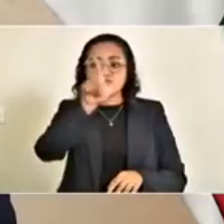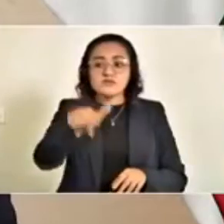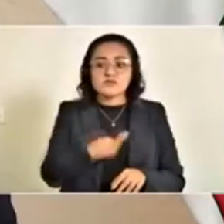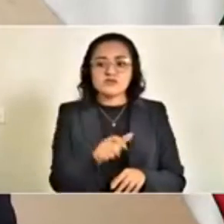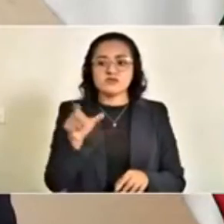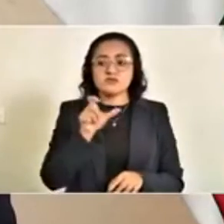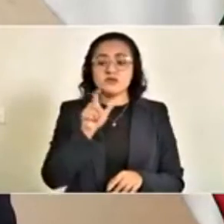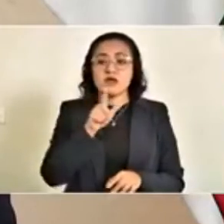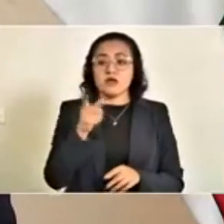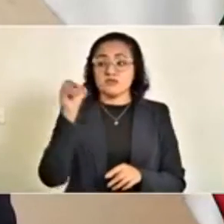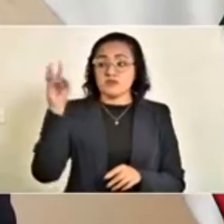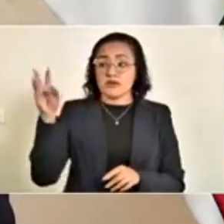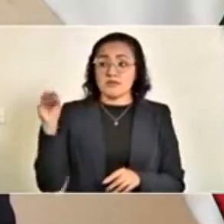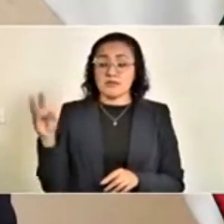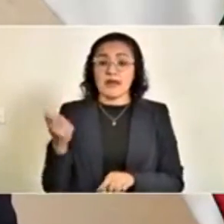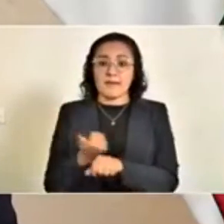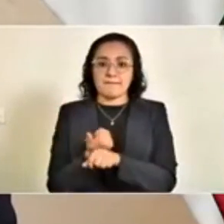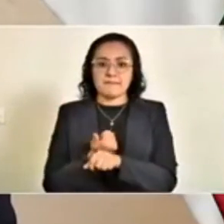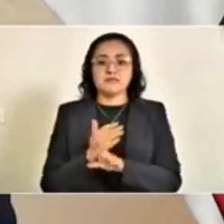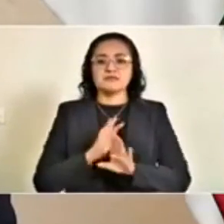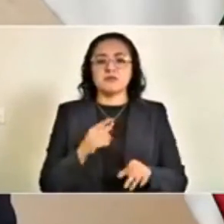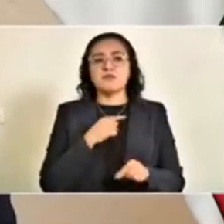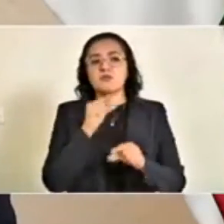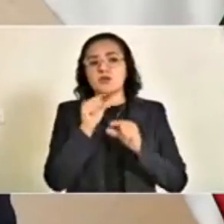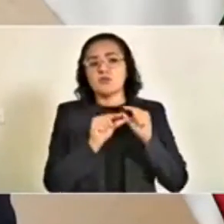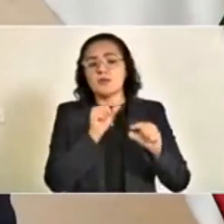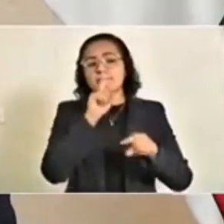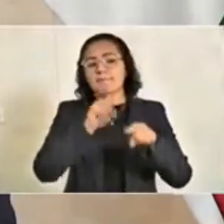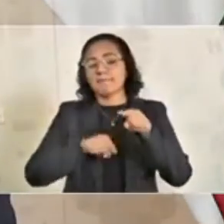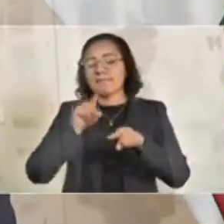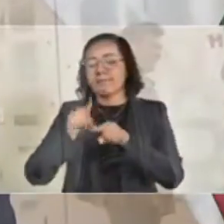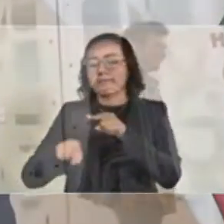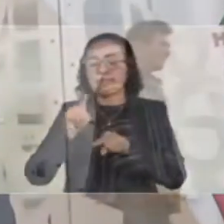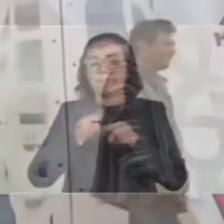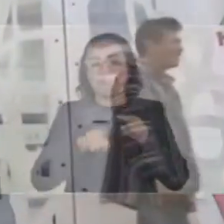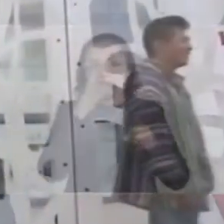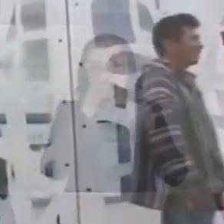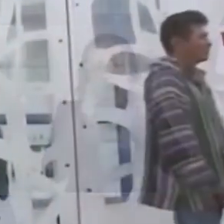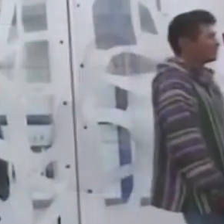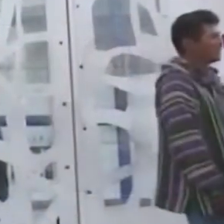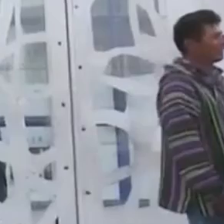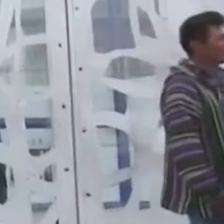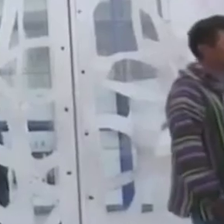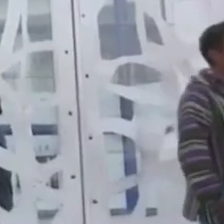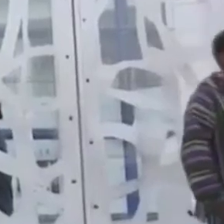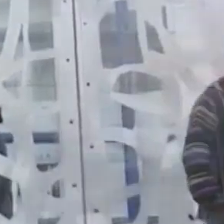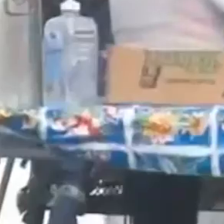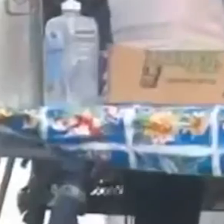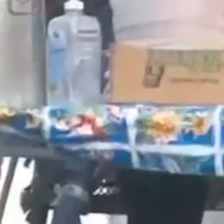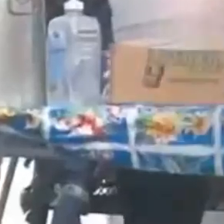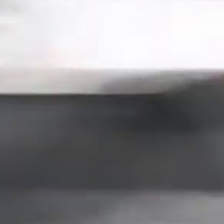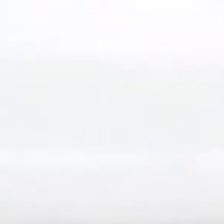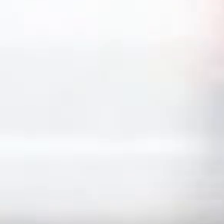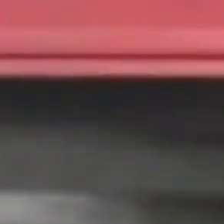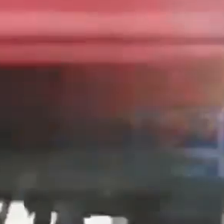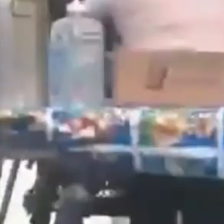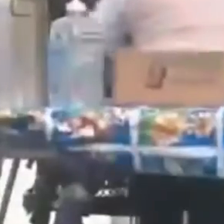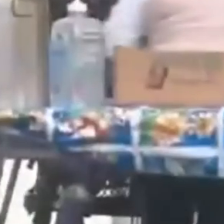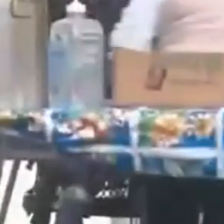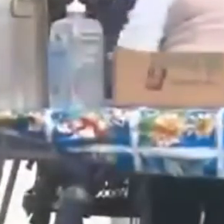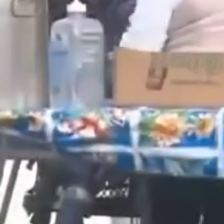parte si vamos nosotros a empezar con el hospital de traumatología y